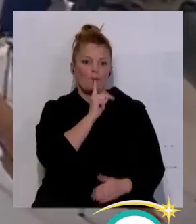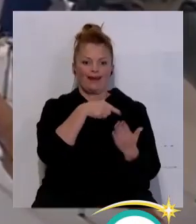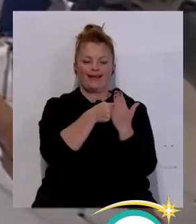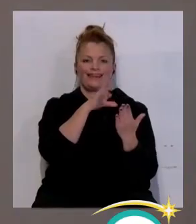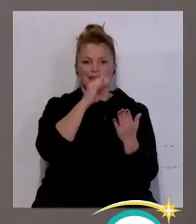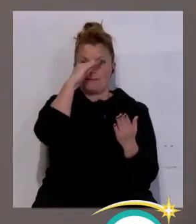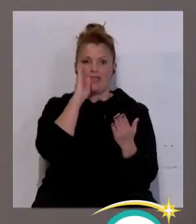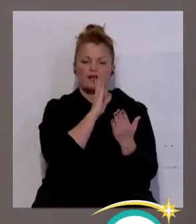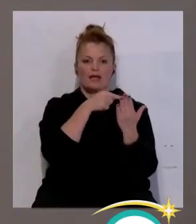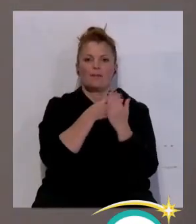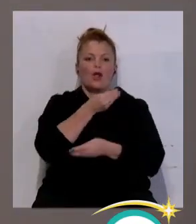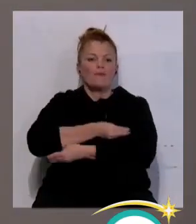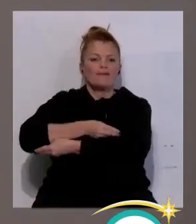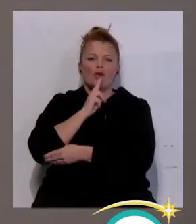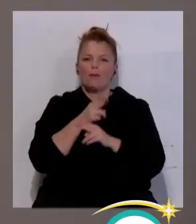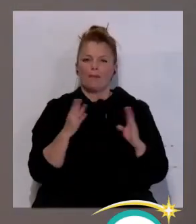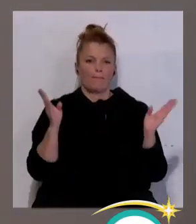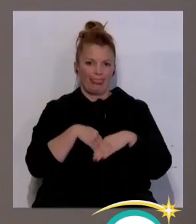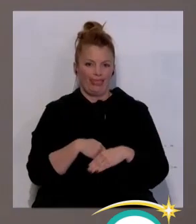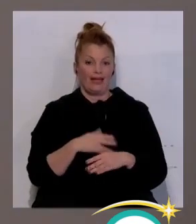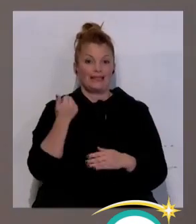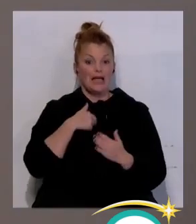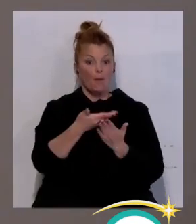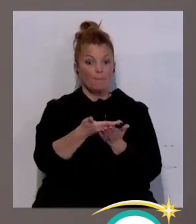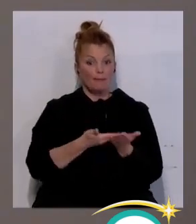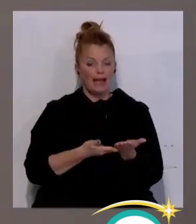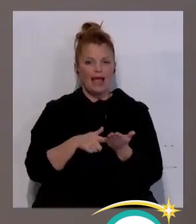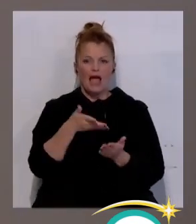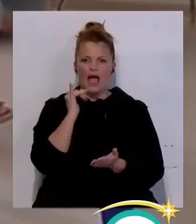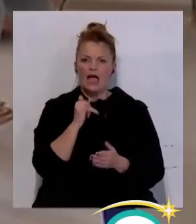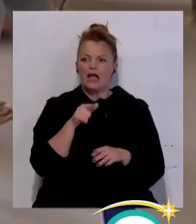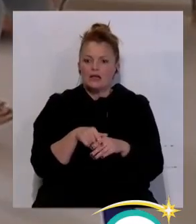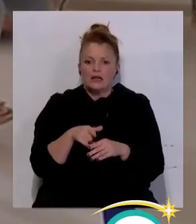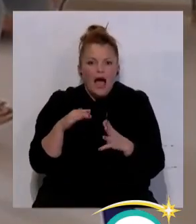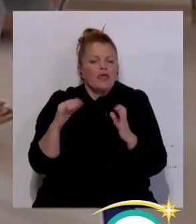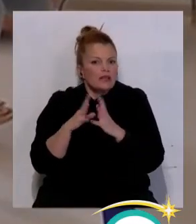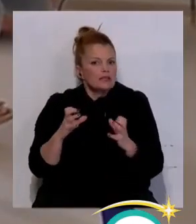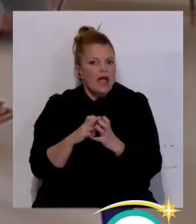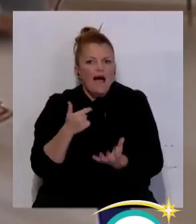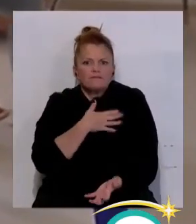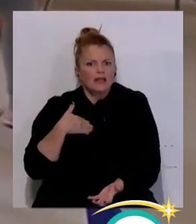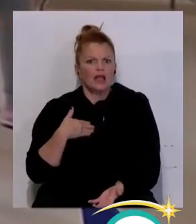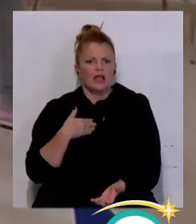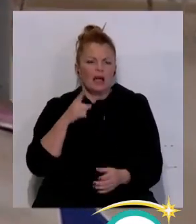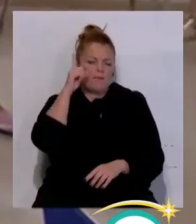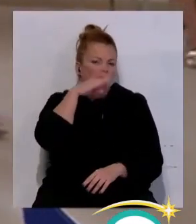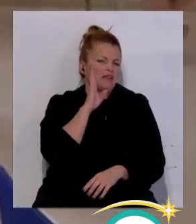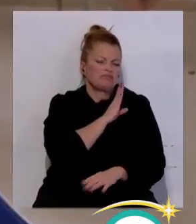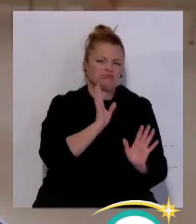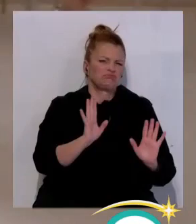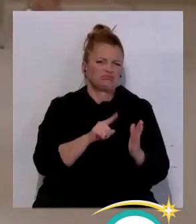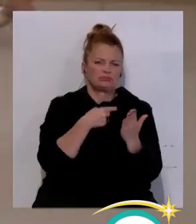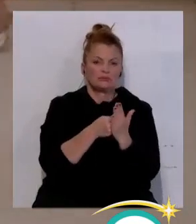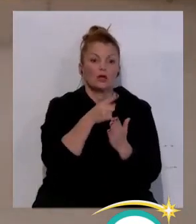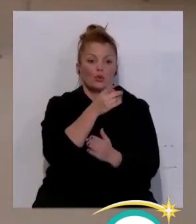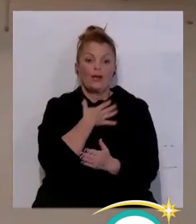pues tampoco figuraba, ¿no? Entonces, al tenerlo ya en un papel que te viene, que si lo desean, hay padres que lo desean y padres que no lo desean. O sea, si tú deseas